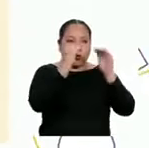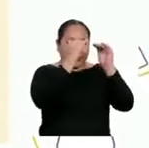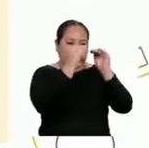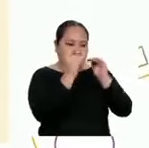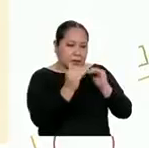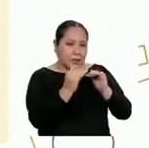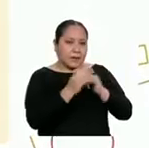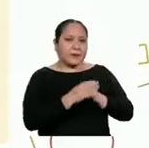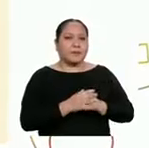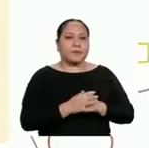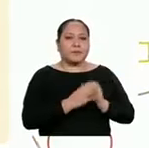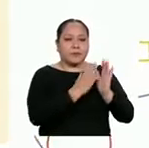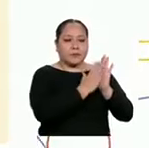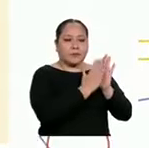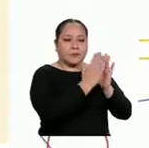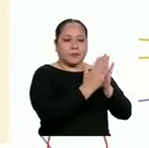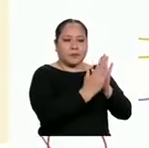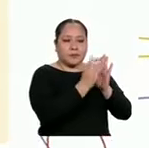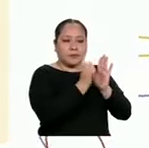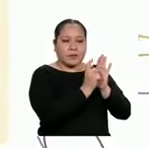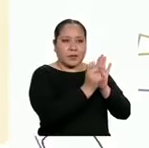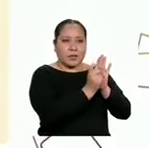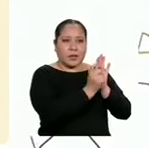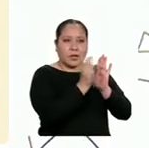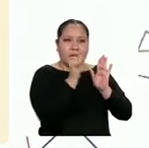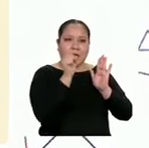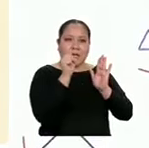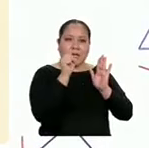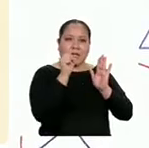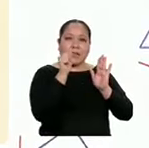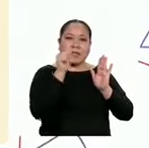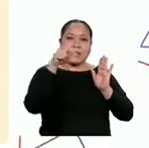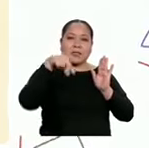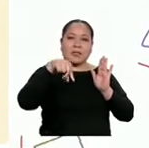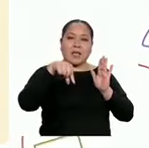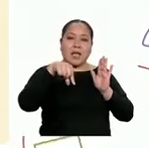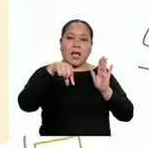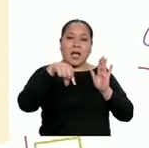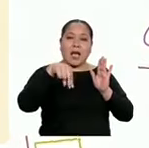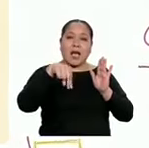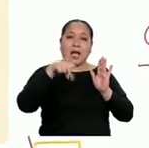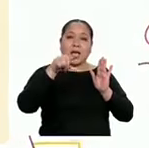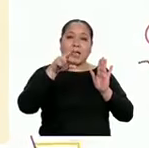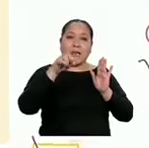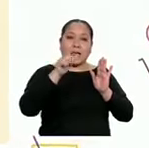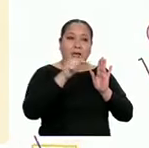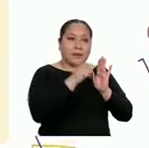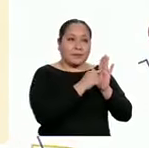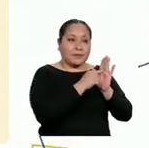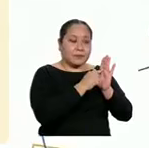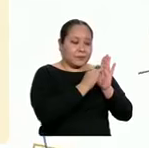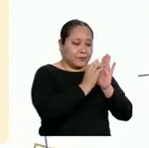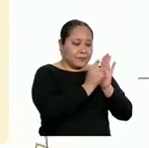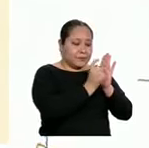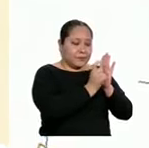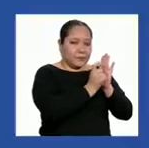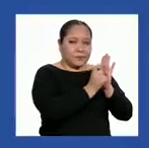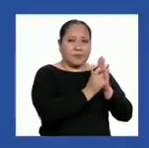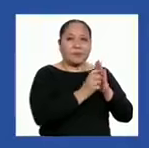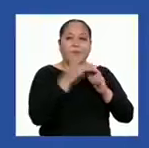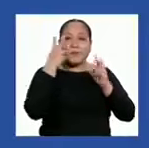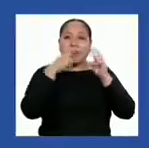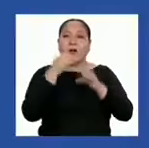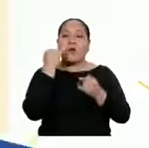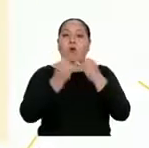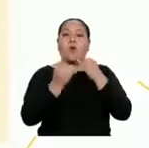sangría, que es ese pequeño espacio al inicio. Ahora, veamos el último párrafo